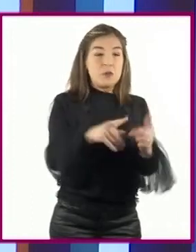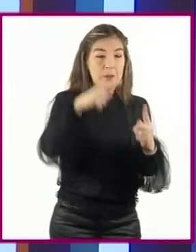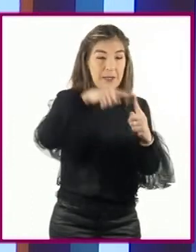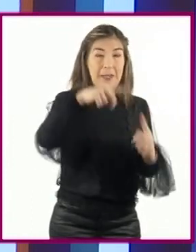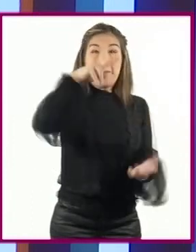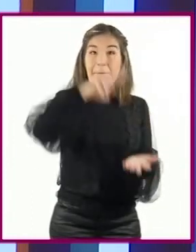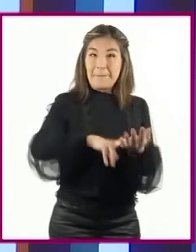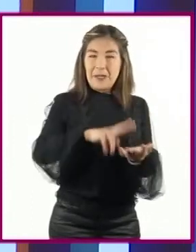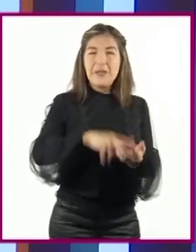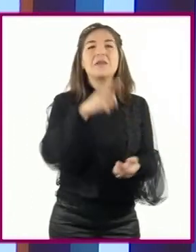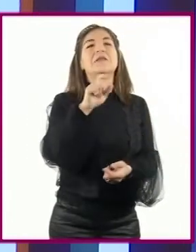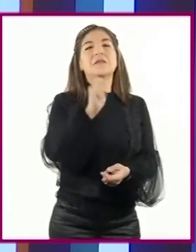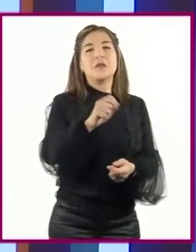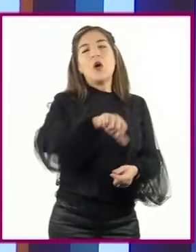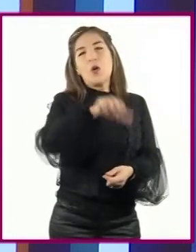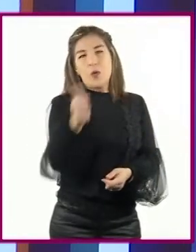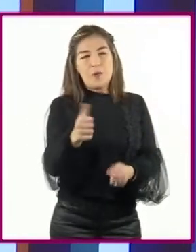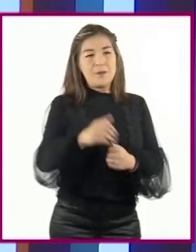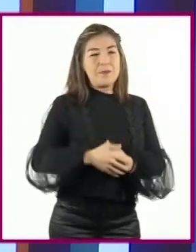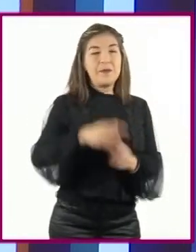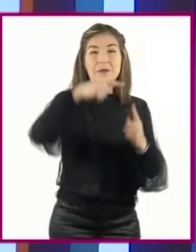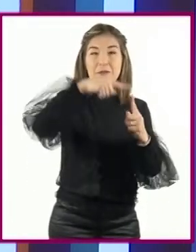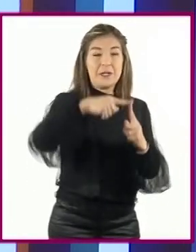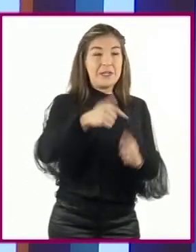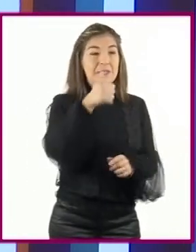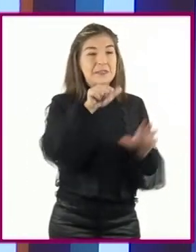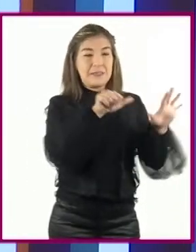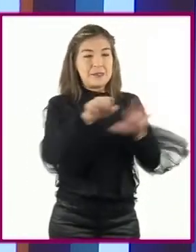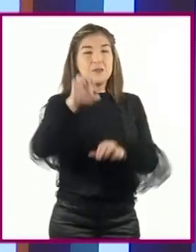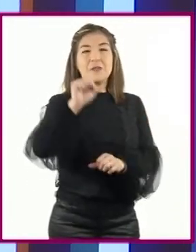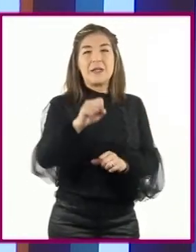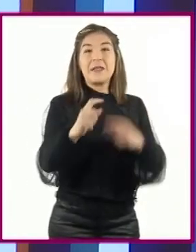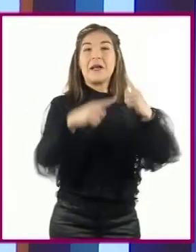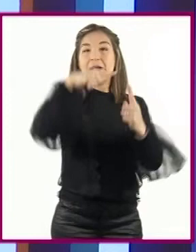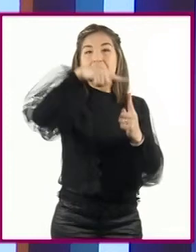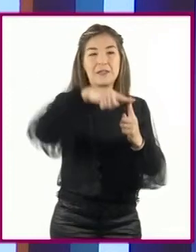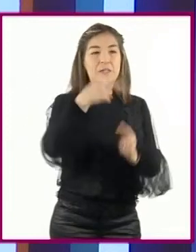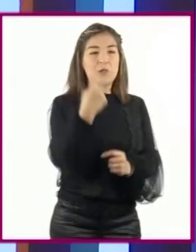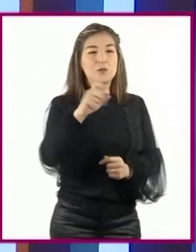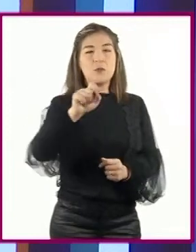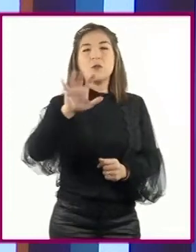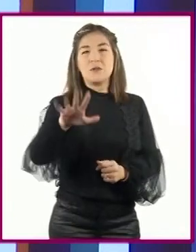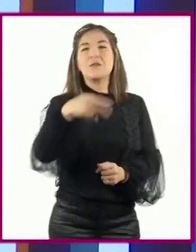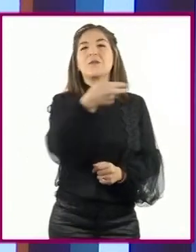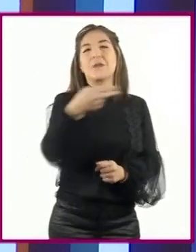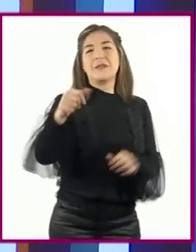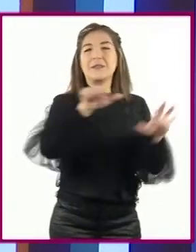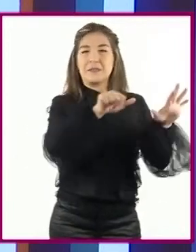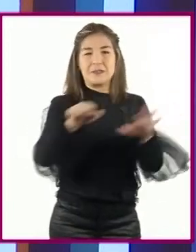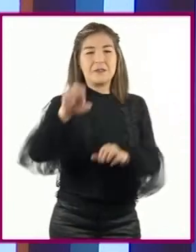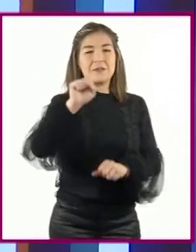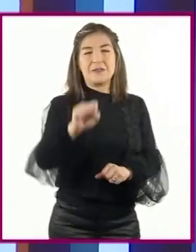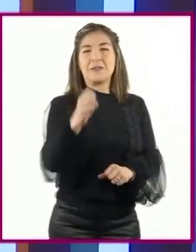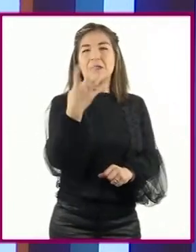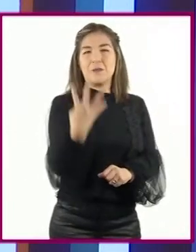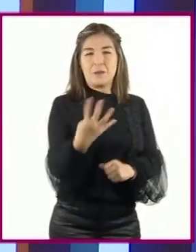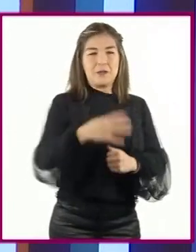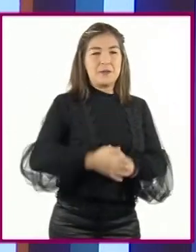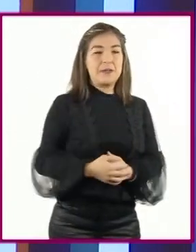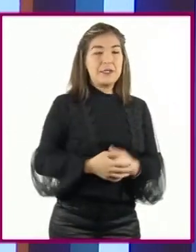equivalente, dividí 660 entre 2.5, que es igual a 264.